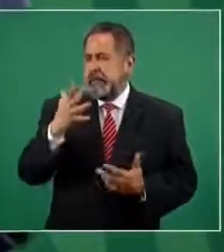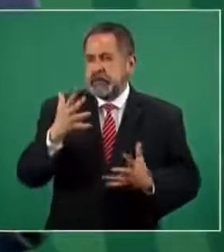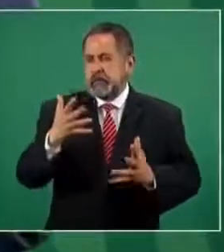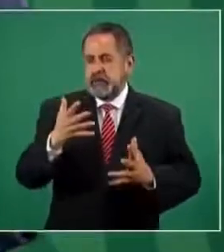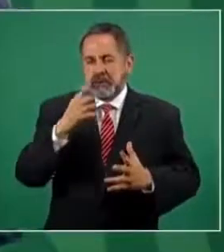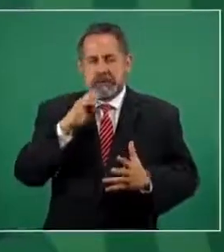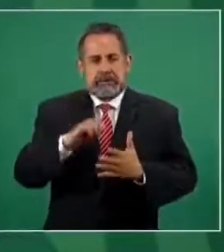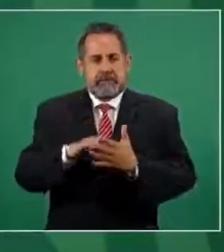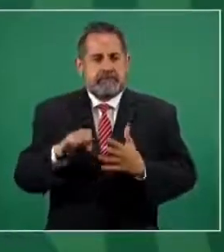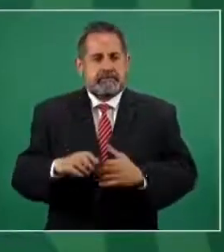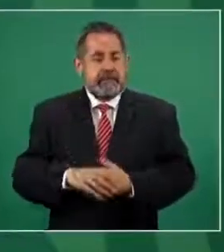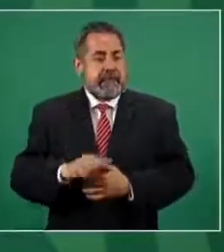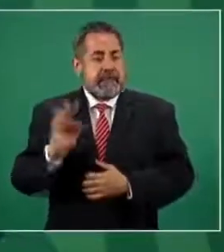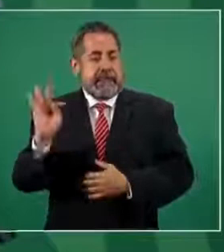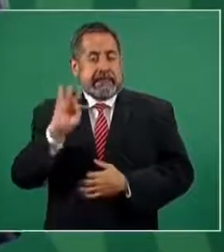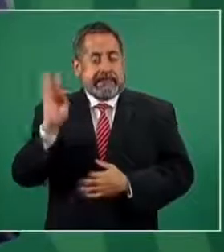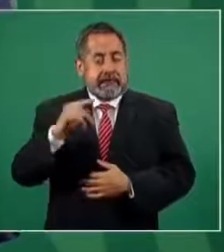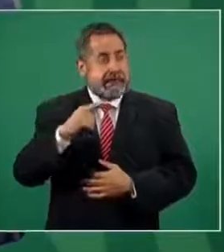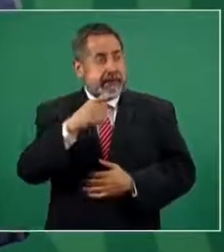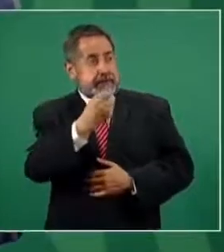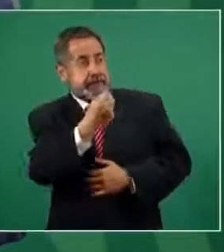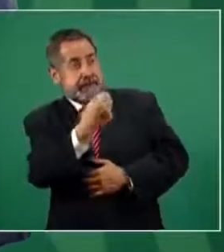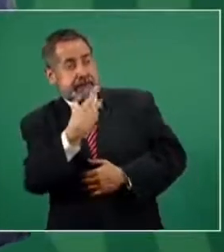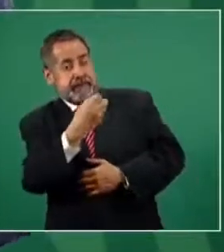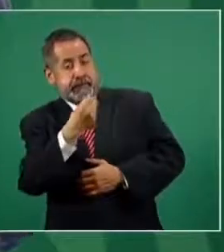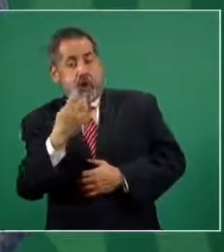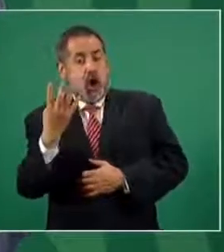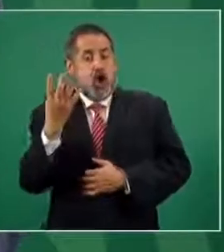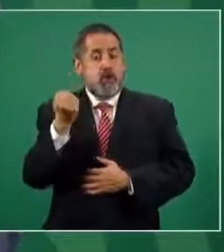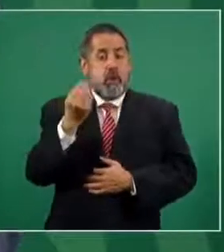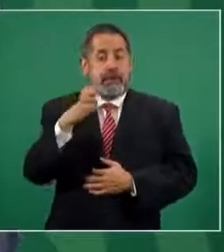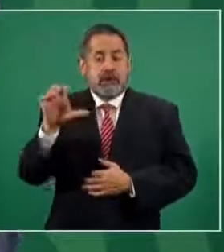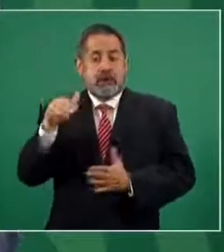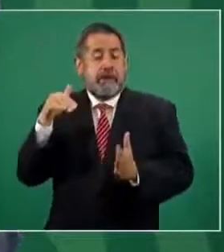si estas remesas son 900 mil millones,